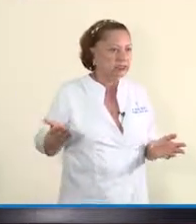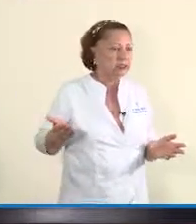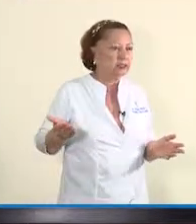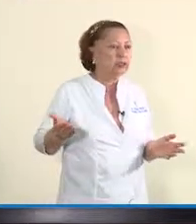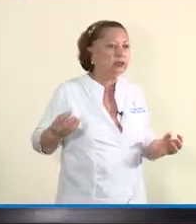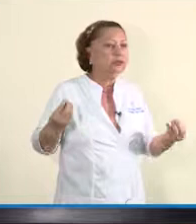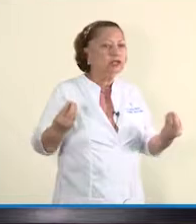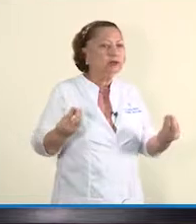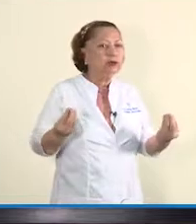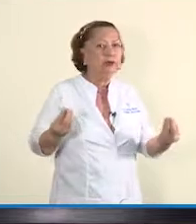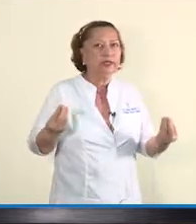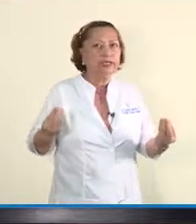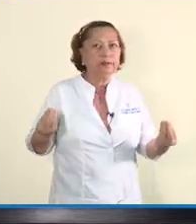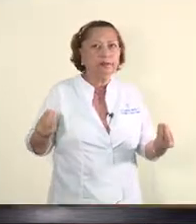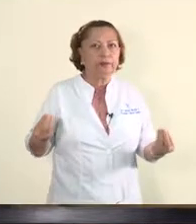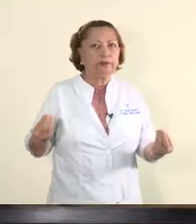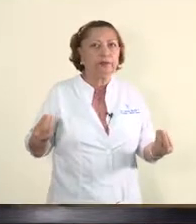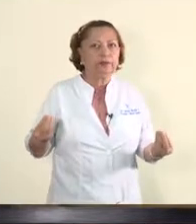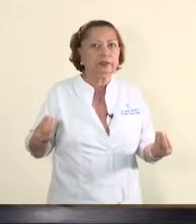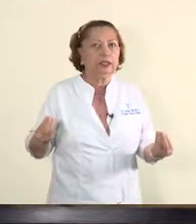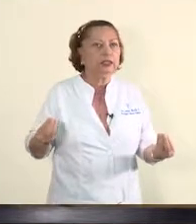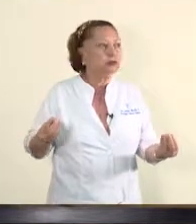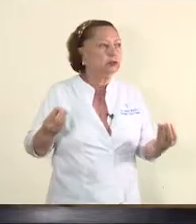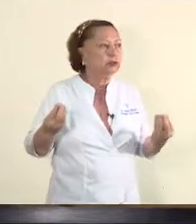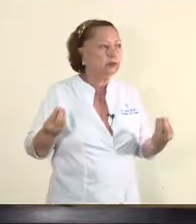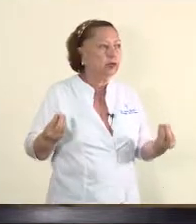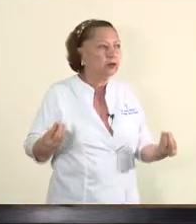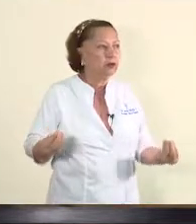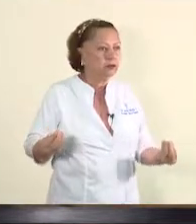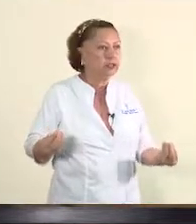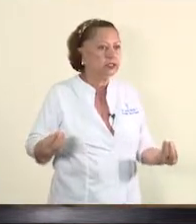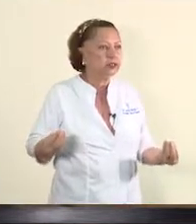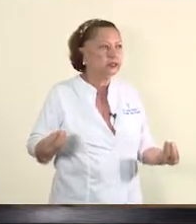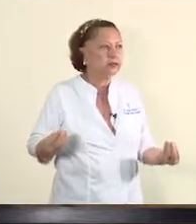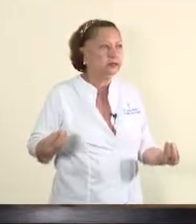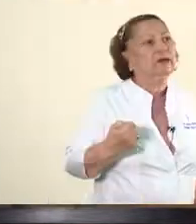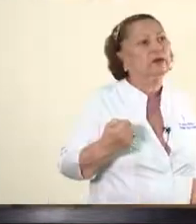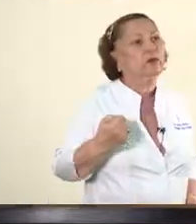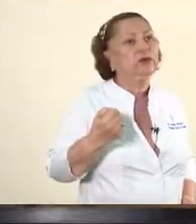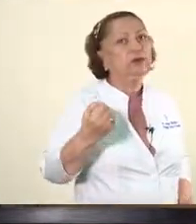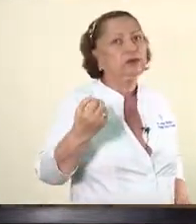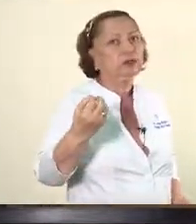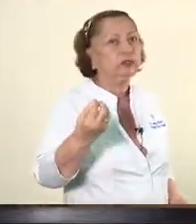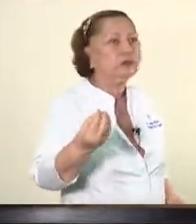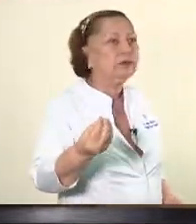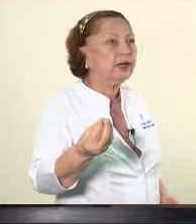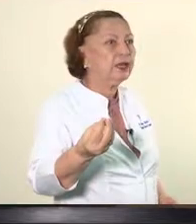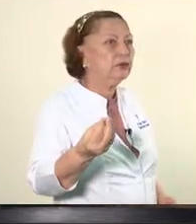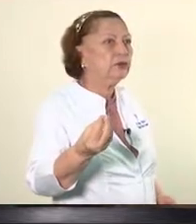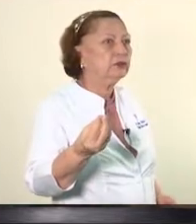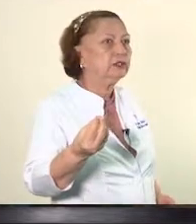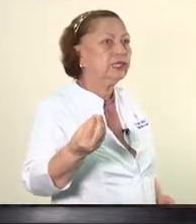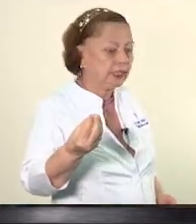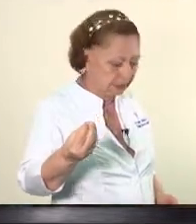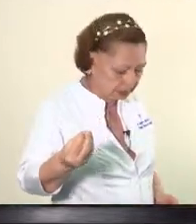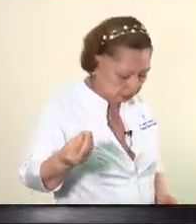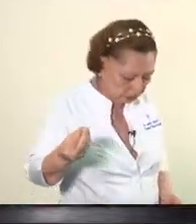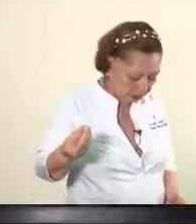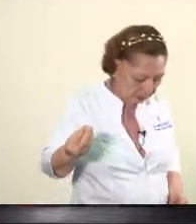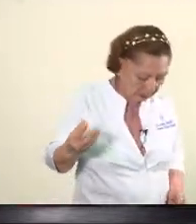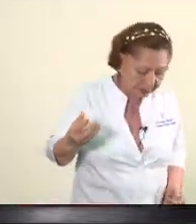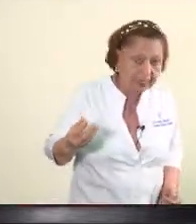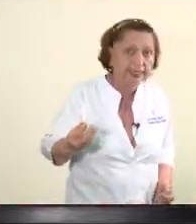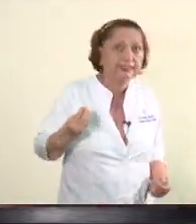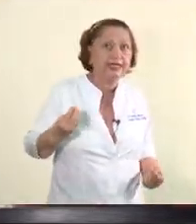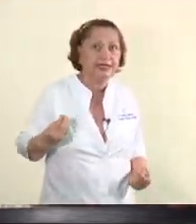Entonces, esto es un trabajo de equipo, esto es un trabajo comunitario. Cuando nosotros hablamos de la